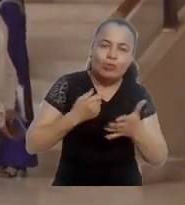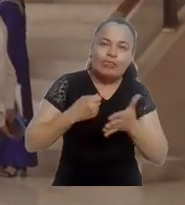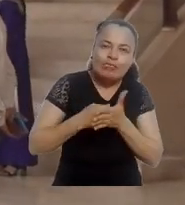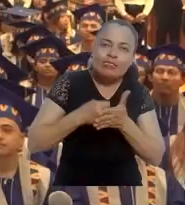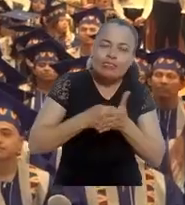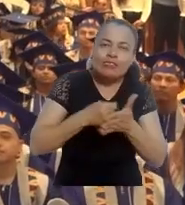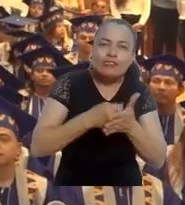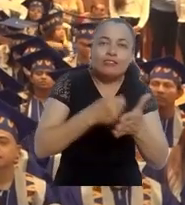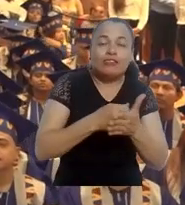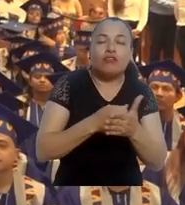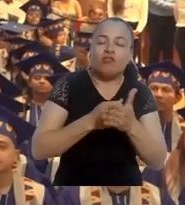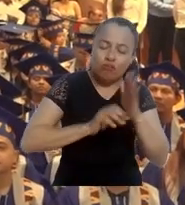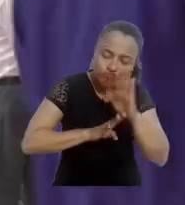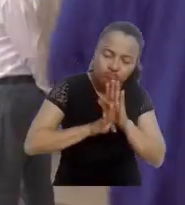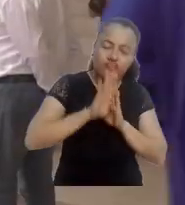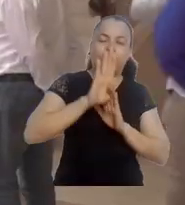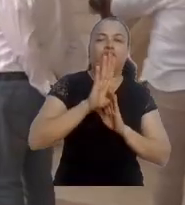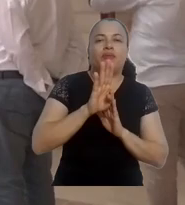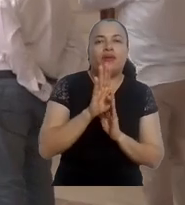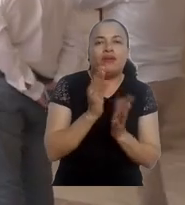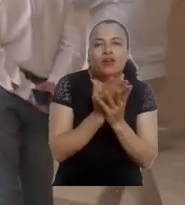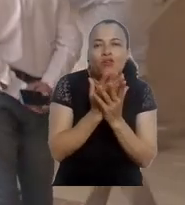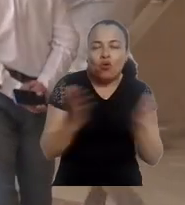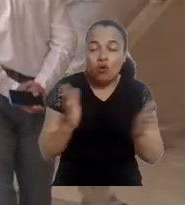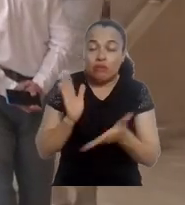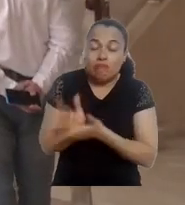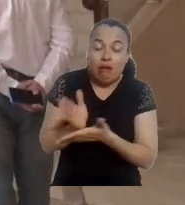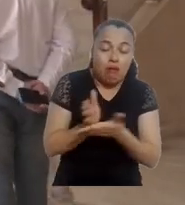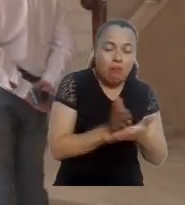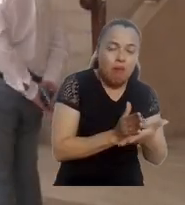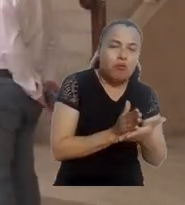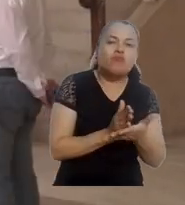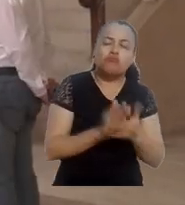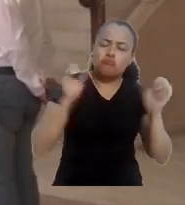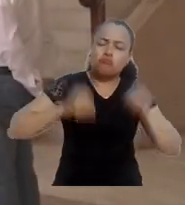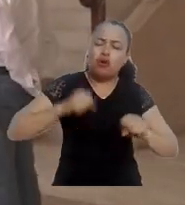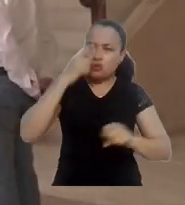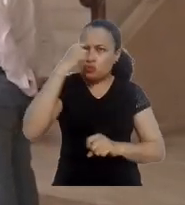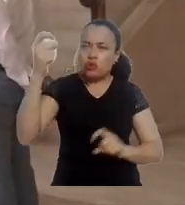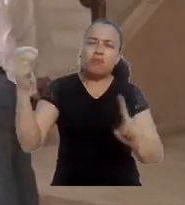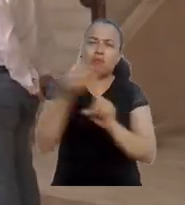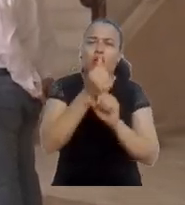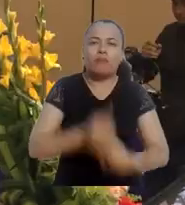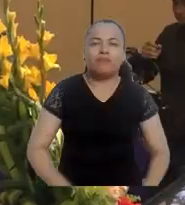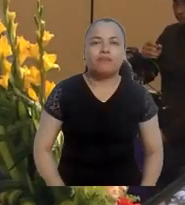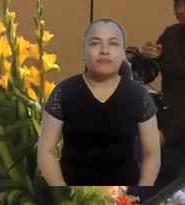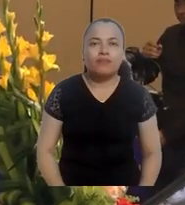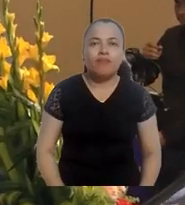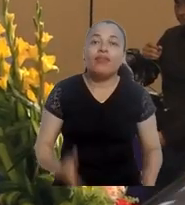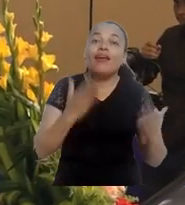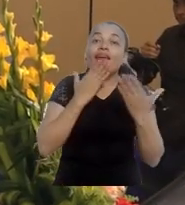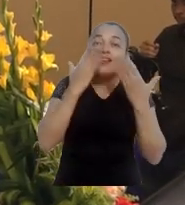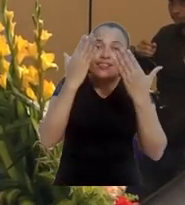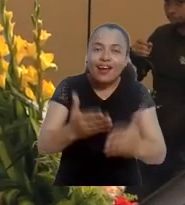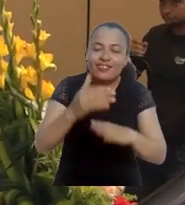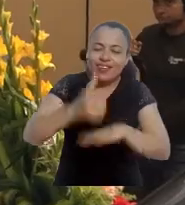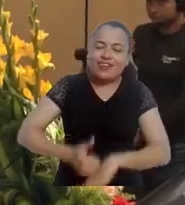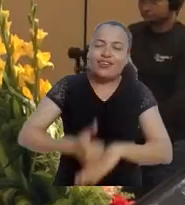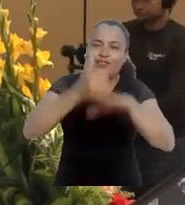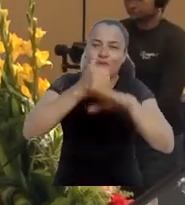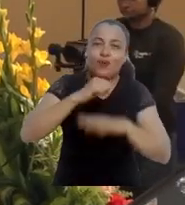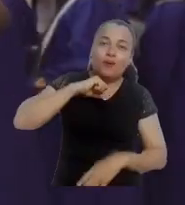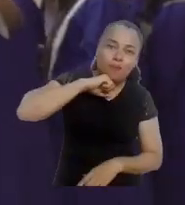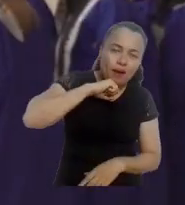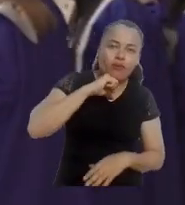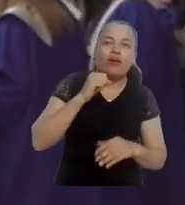lucha inalcanzable, superación, de sin importar las adversidades uno puede lograr su sueño. Gracias al